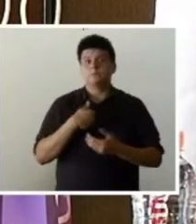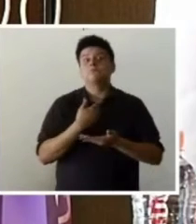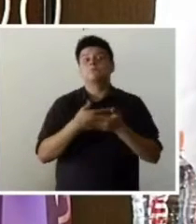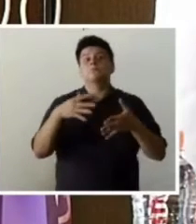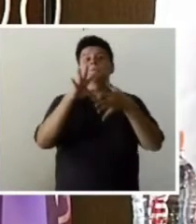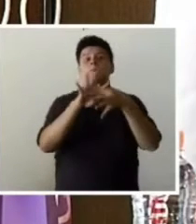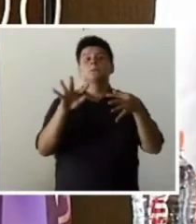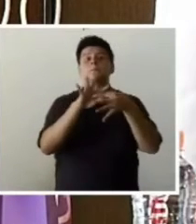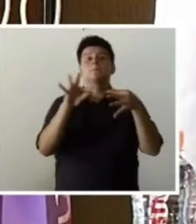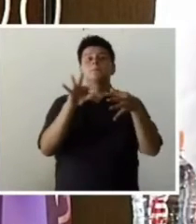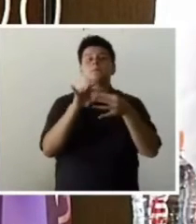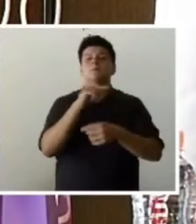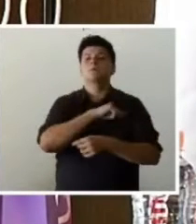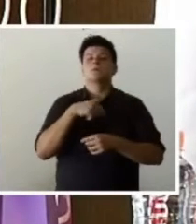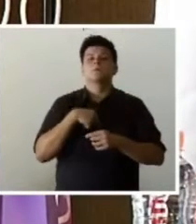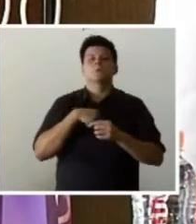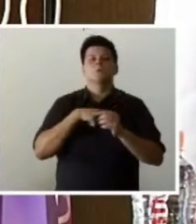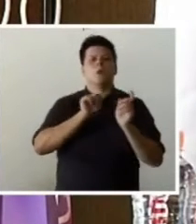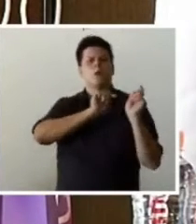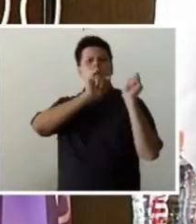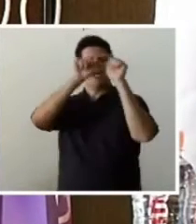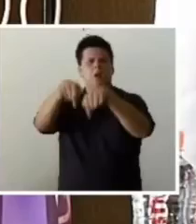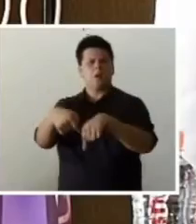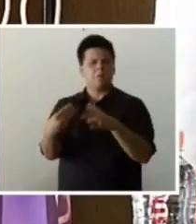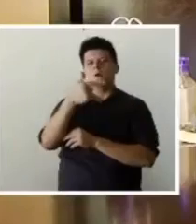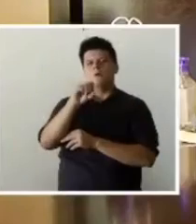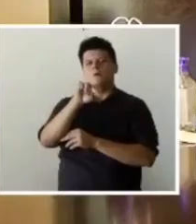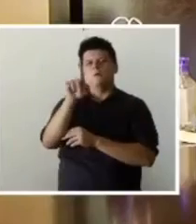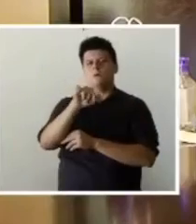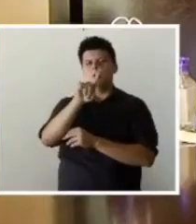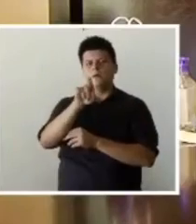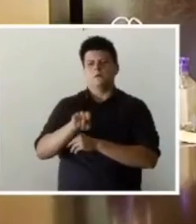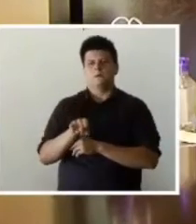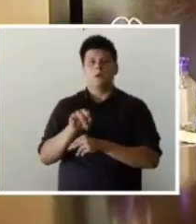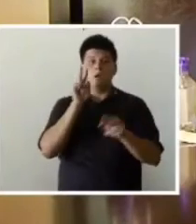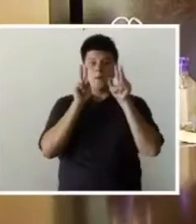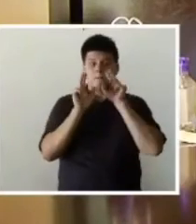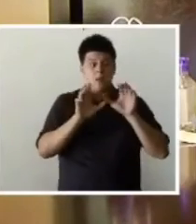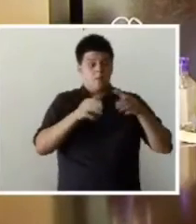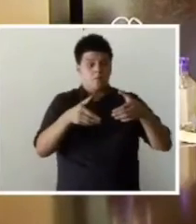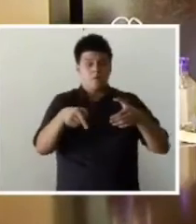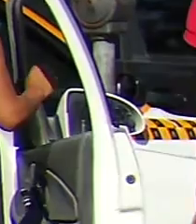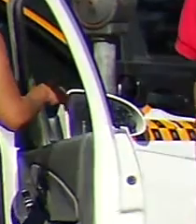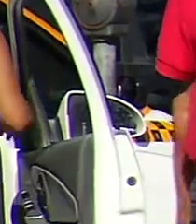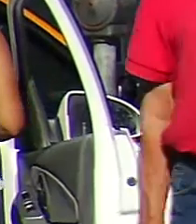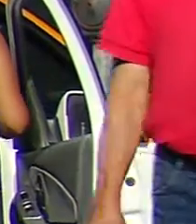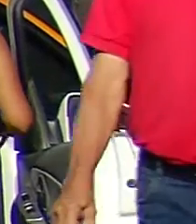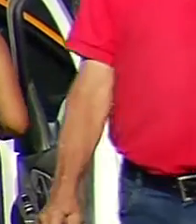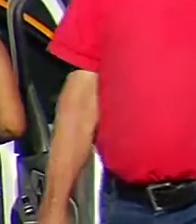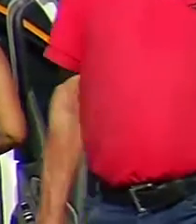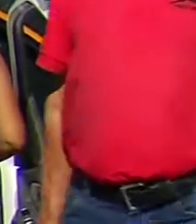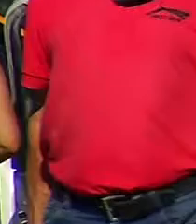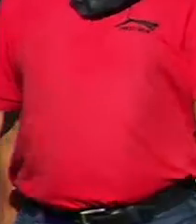que no tendremos regreso a clases presencial el gobernador jaime rodríguez calderón señaló que no pueden